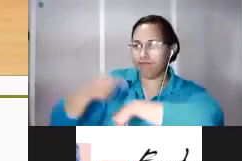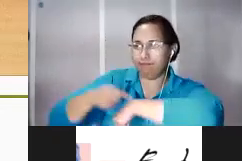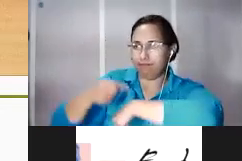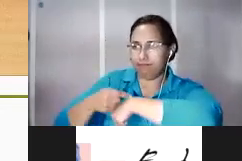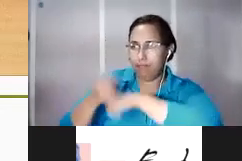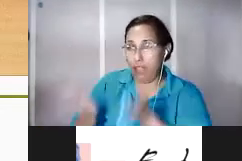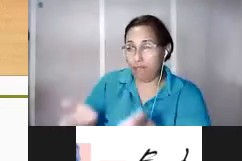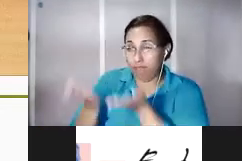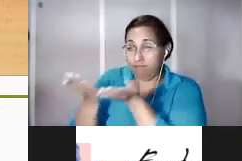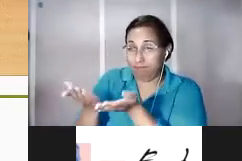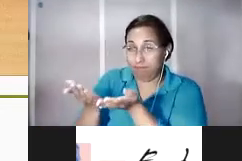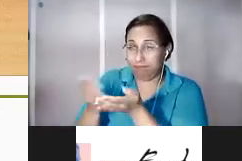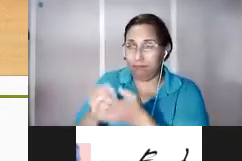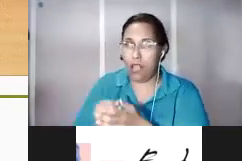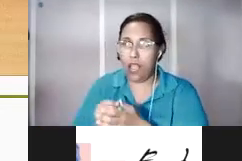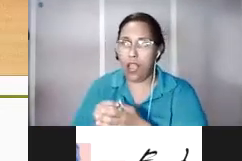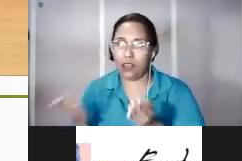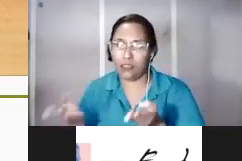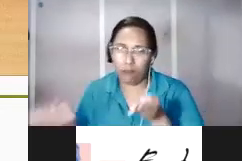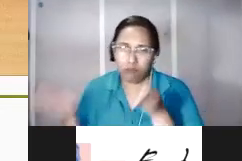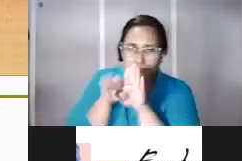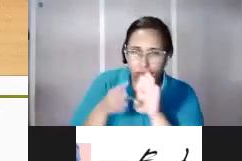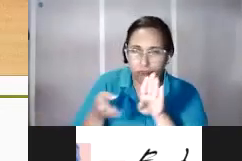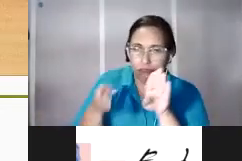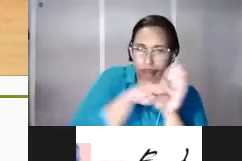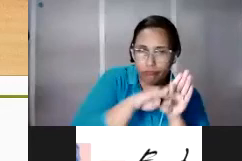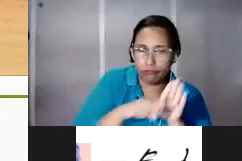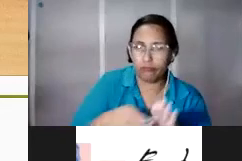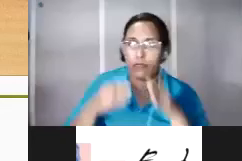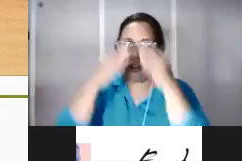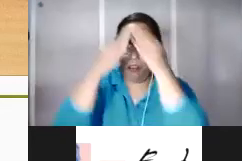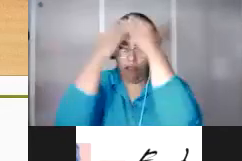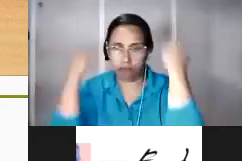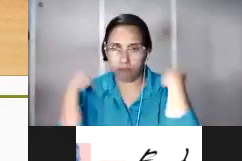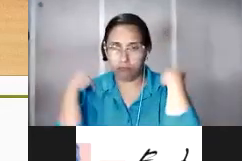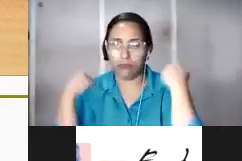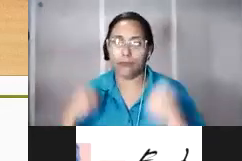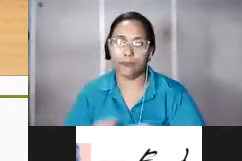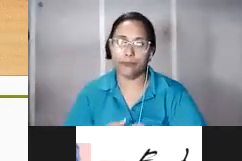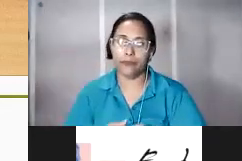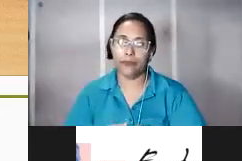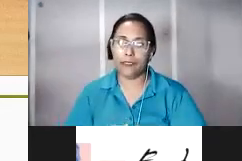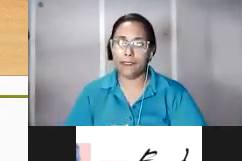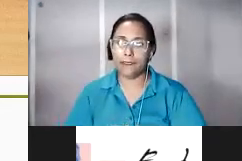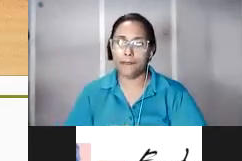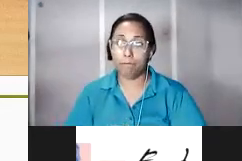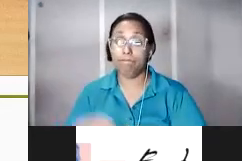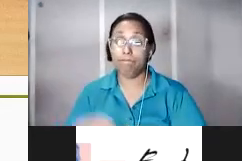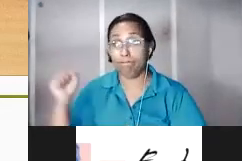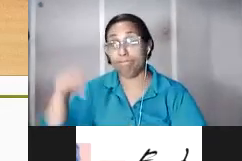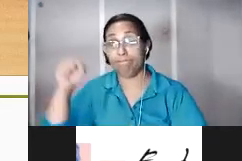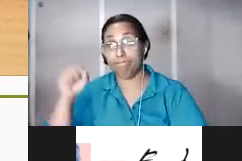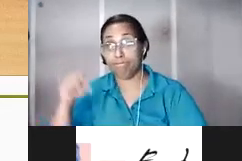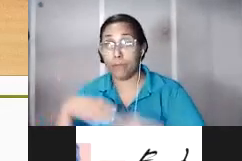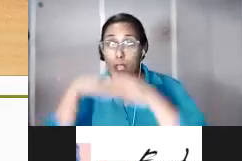estas pobres monjas que estaban enclaustradas, ¿no? Eran monjas, sí, que a